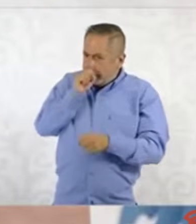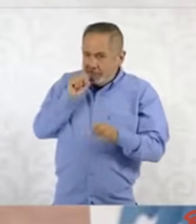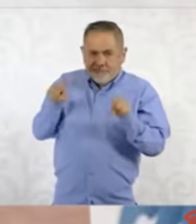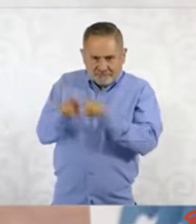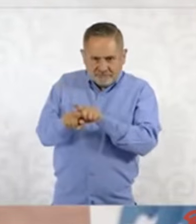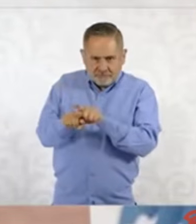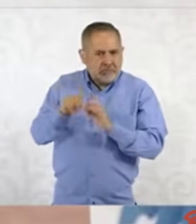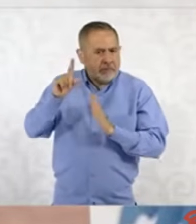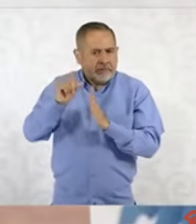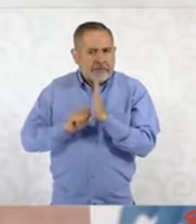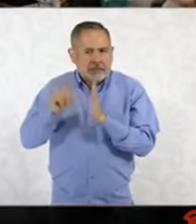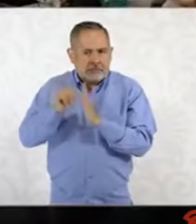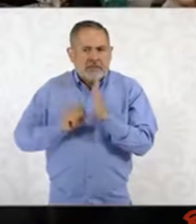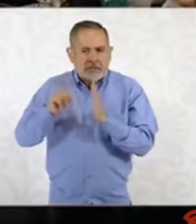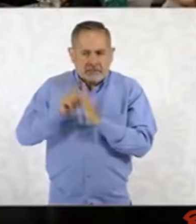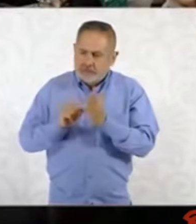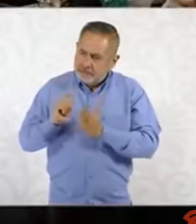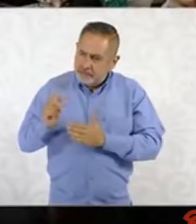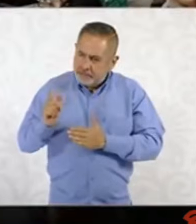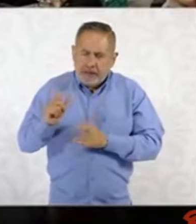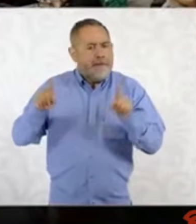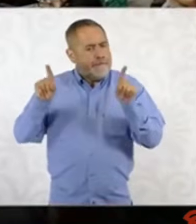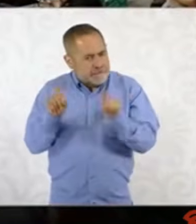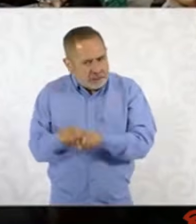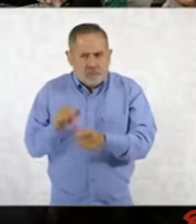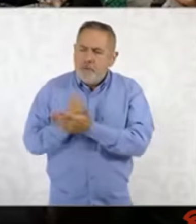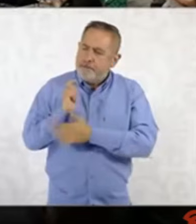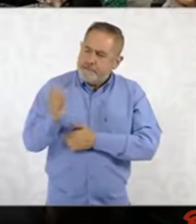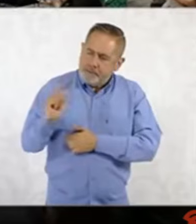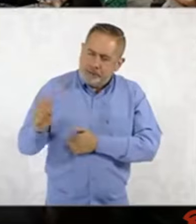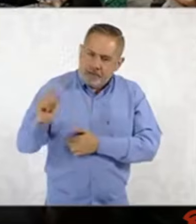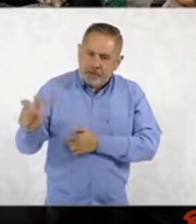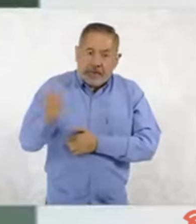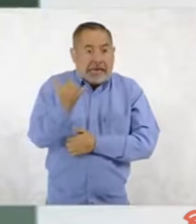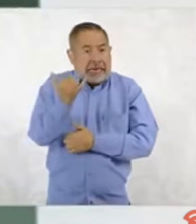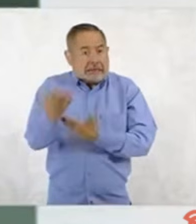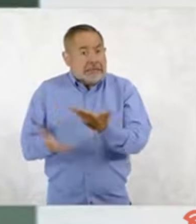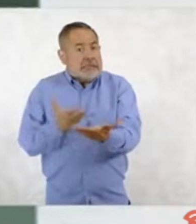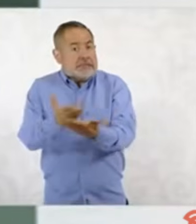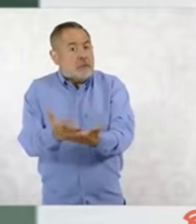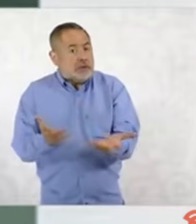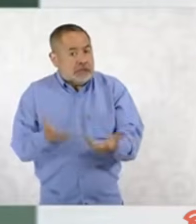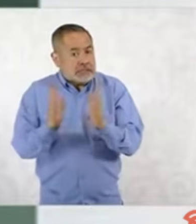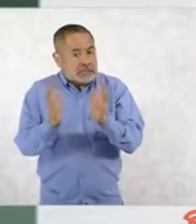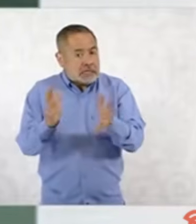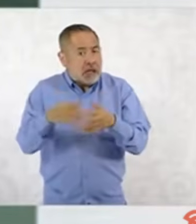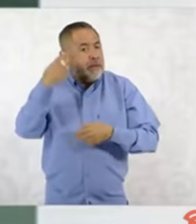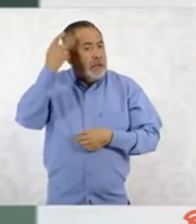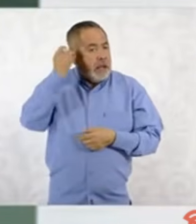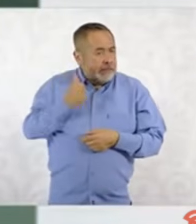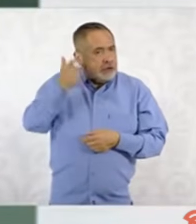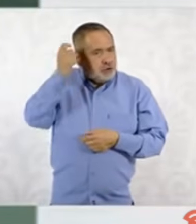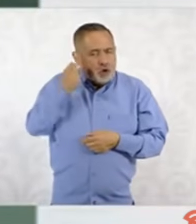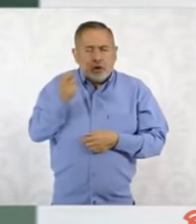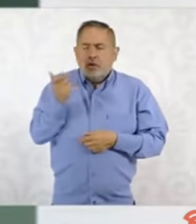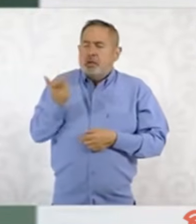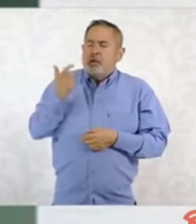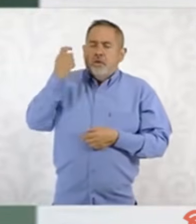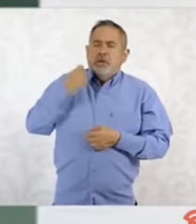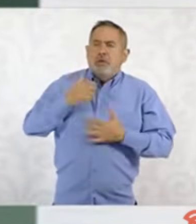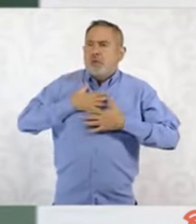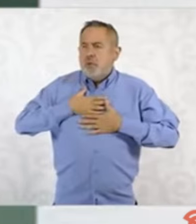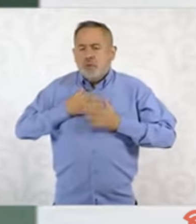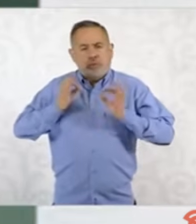una propuesta ahora para seguir avanzando en lograr pensiones dignas, que